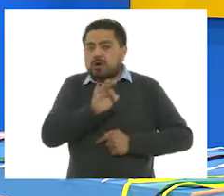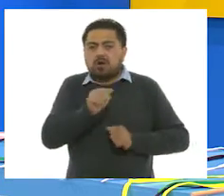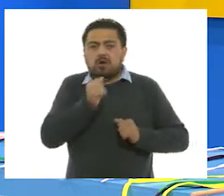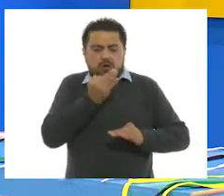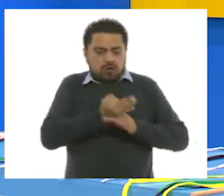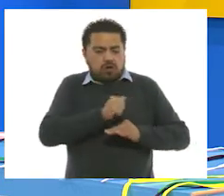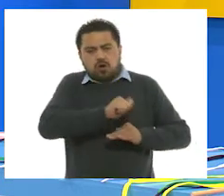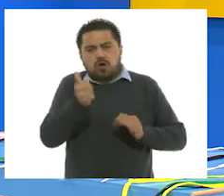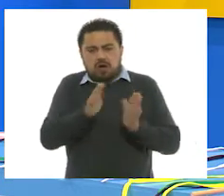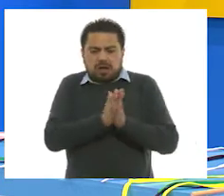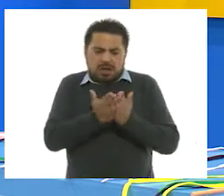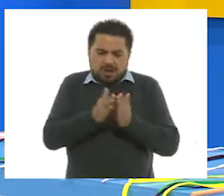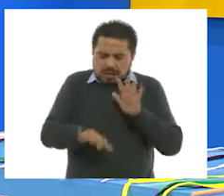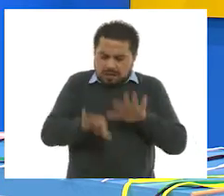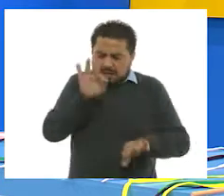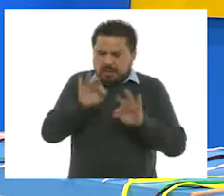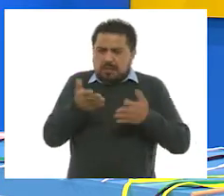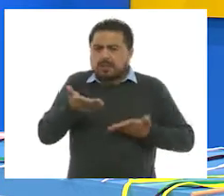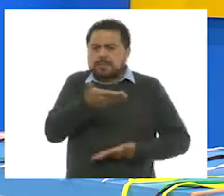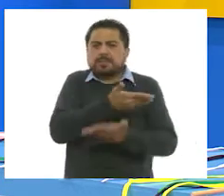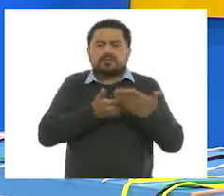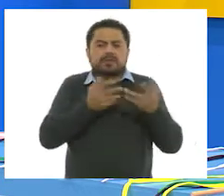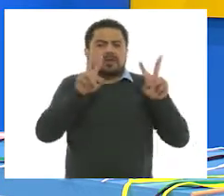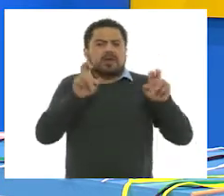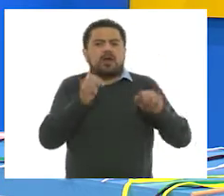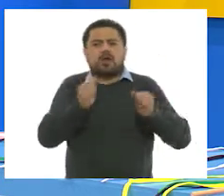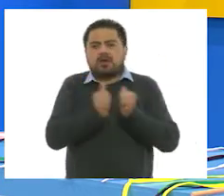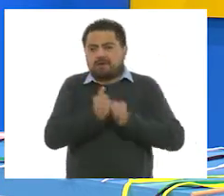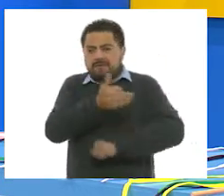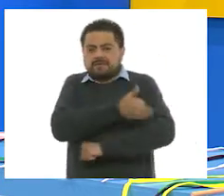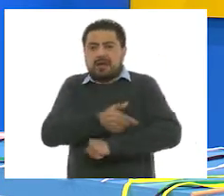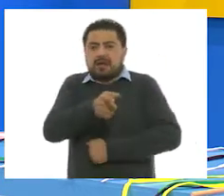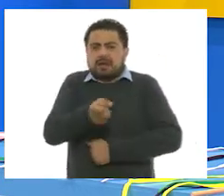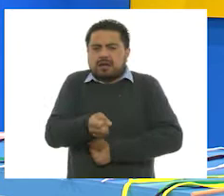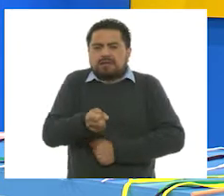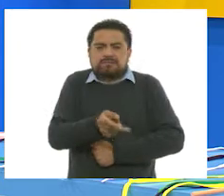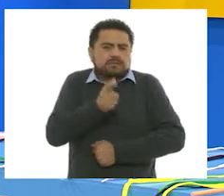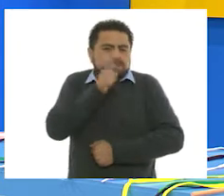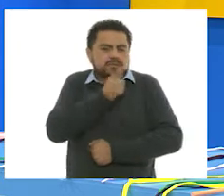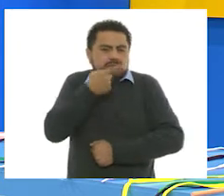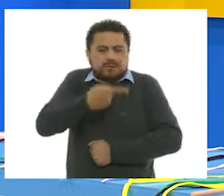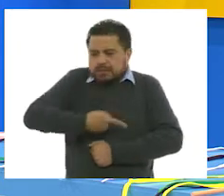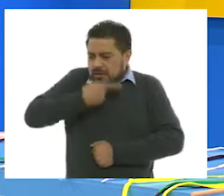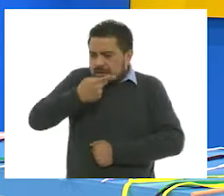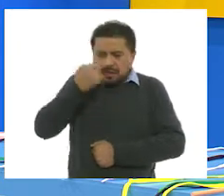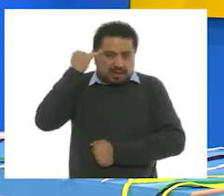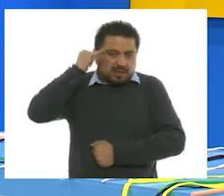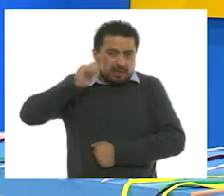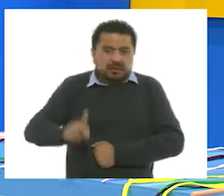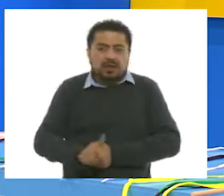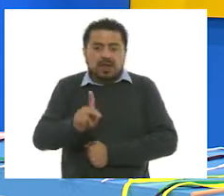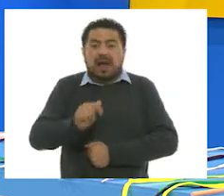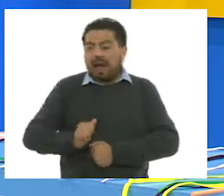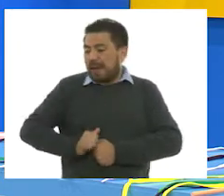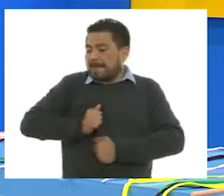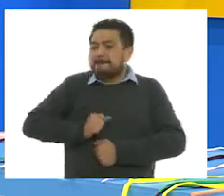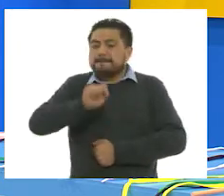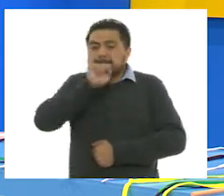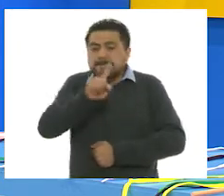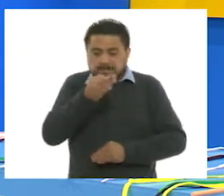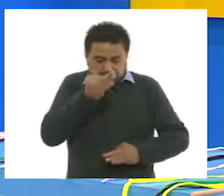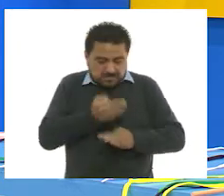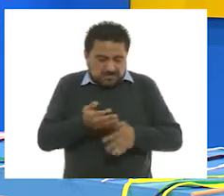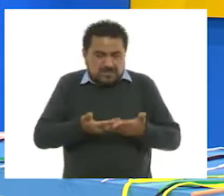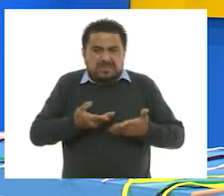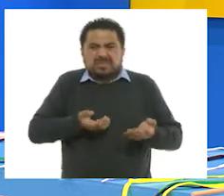consulta otros libros y comenta el tema de hoy con tu familia. Si tienes la fortuna de hablar una lengua indígena, aprovecha también este